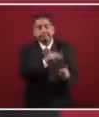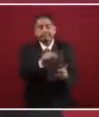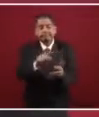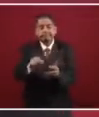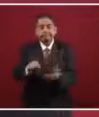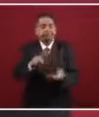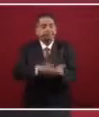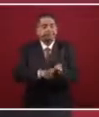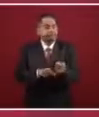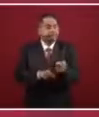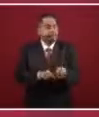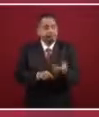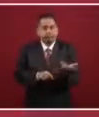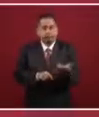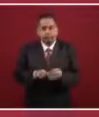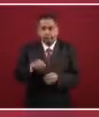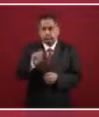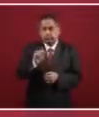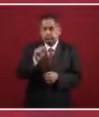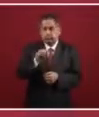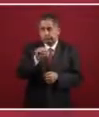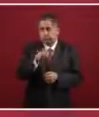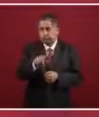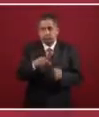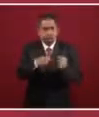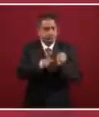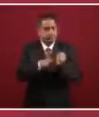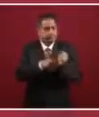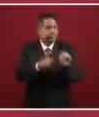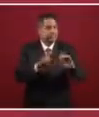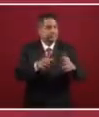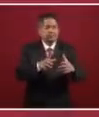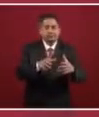de que Ahumada